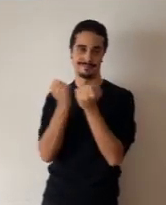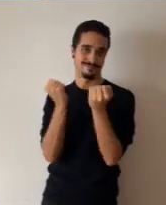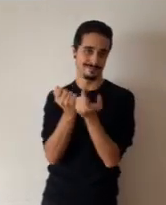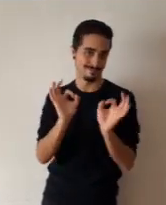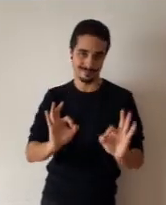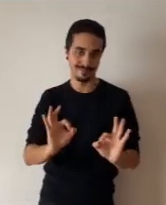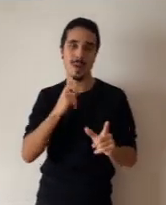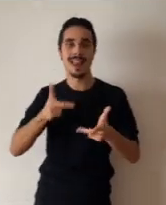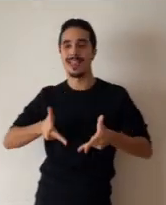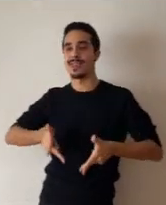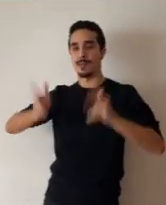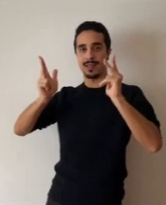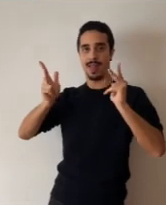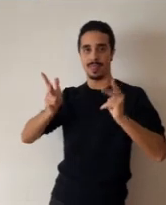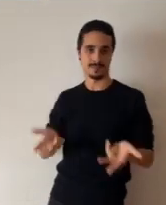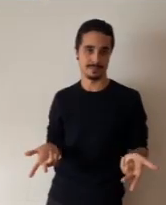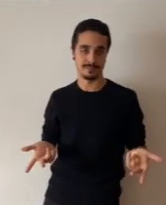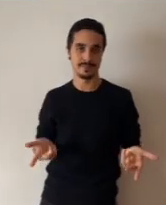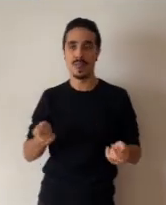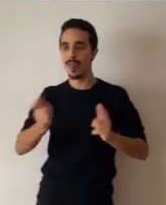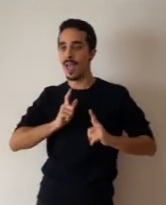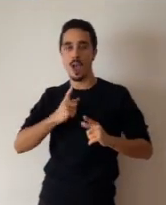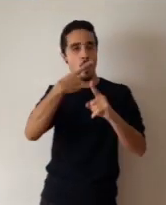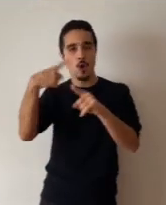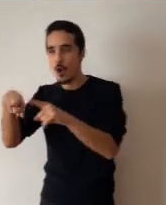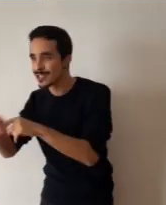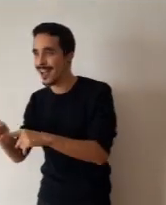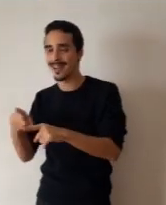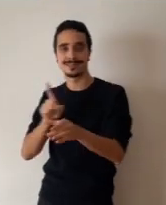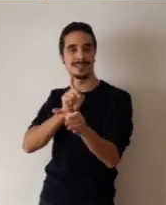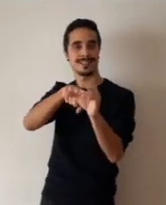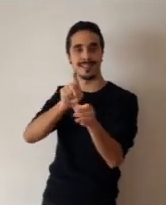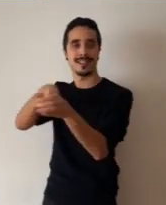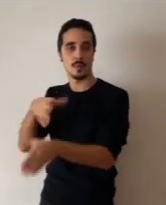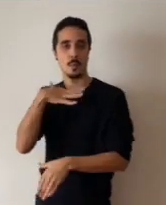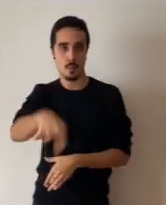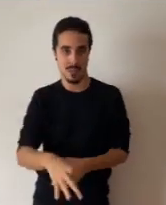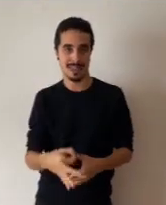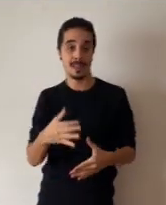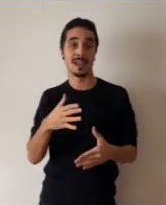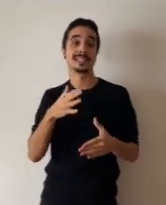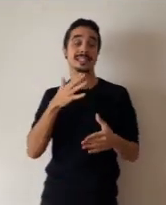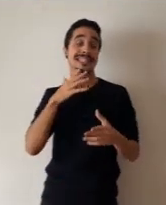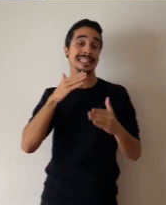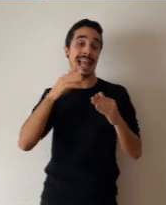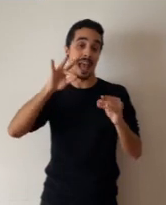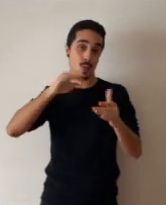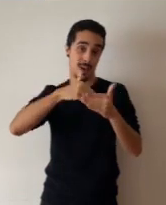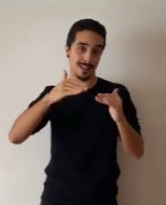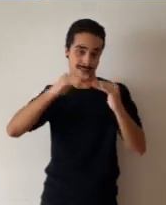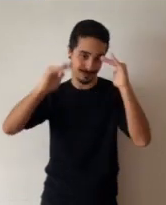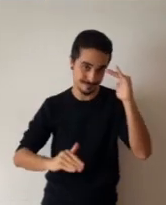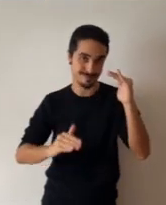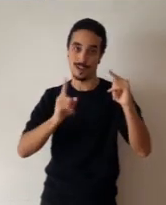ayudarles y darles una libertad mucho mayor y permitirles hacer mucho más cosas sin que los niveles de glucosa sean